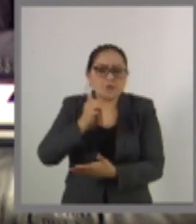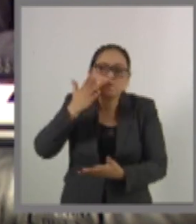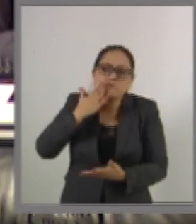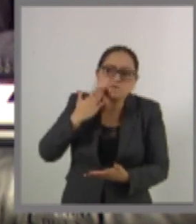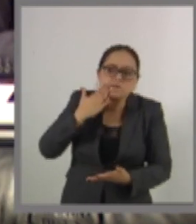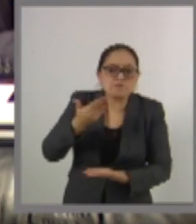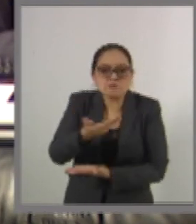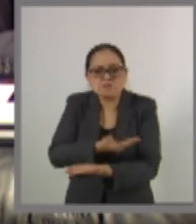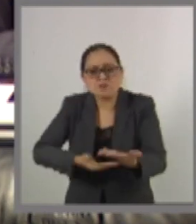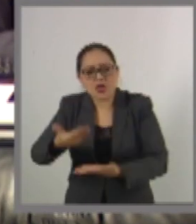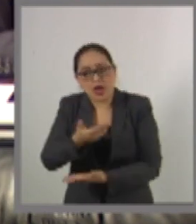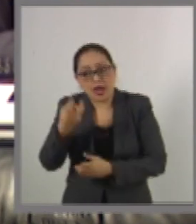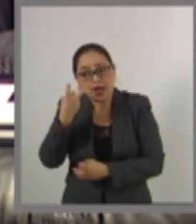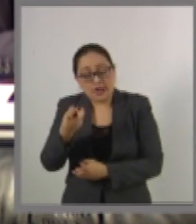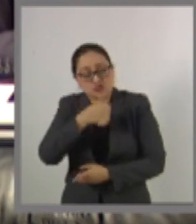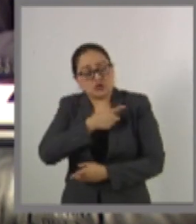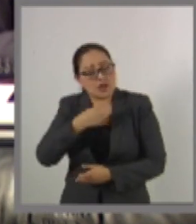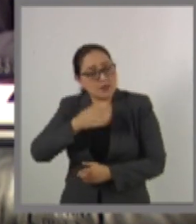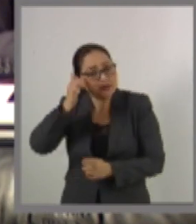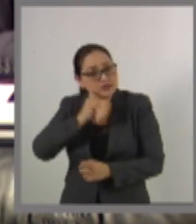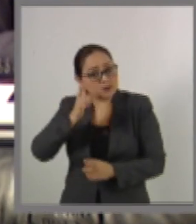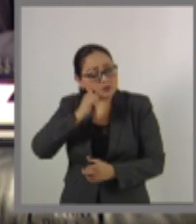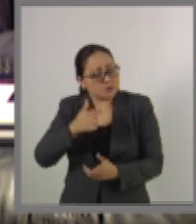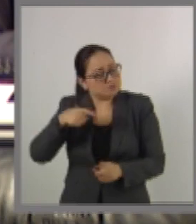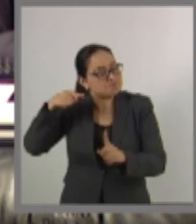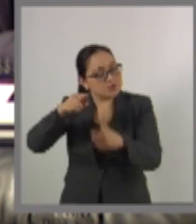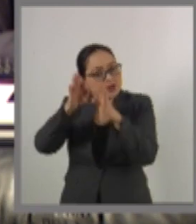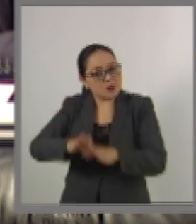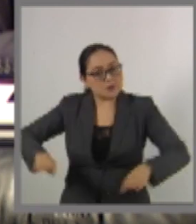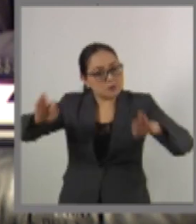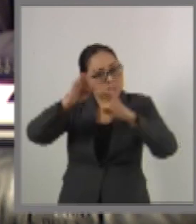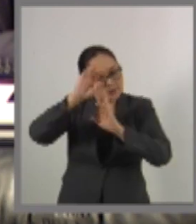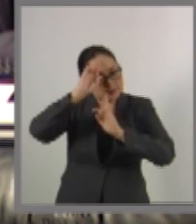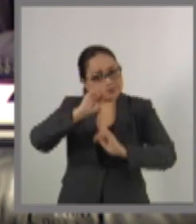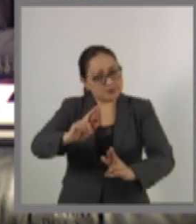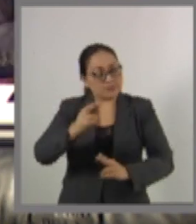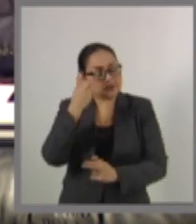parlamentaria siempre tiene que ir por delante.